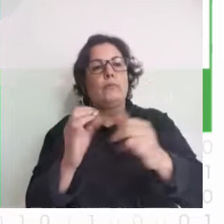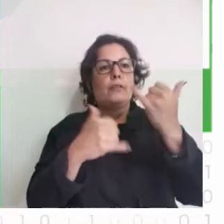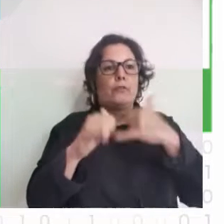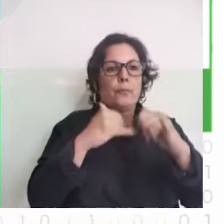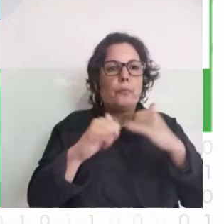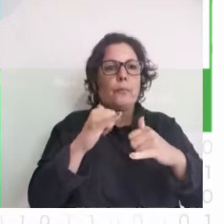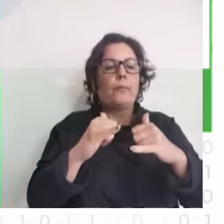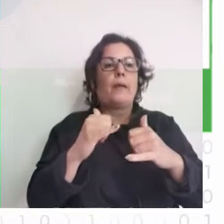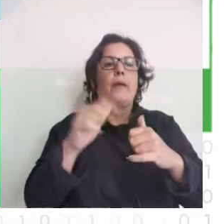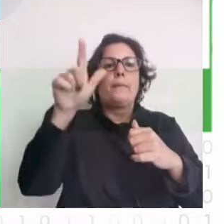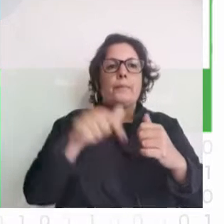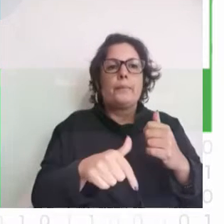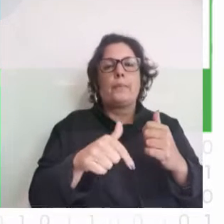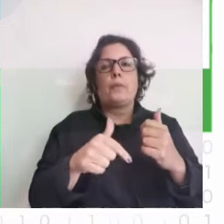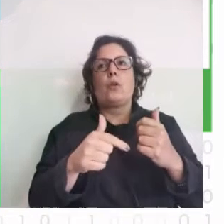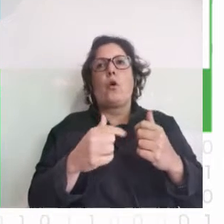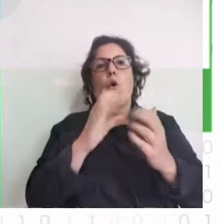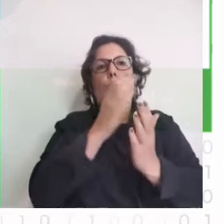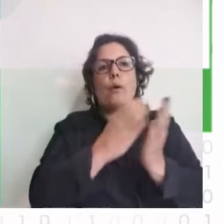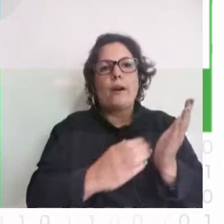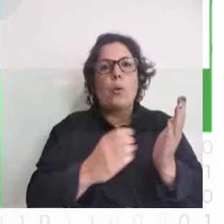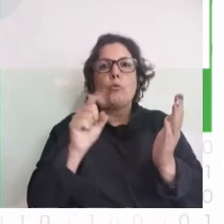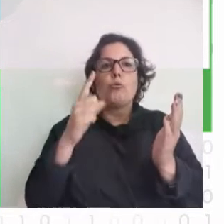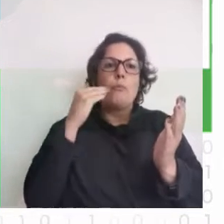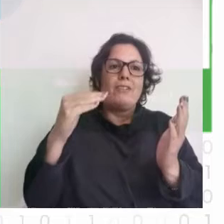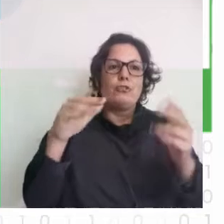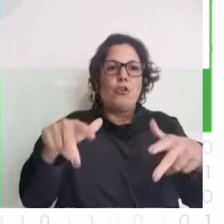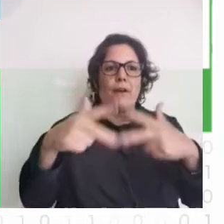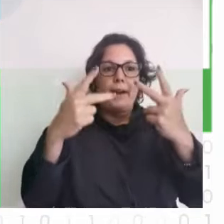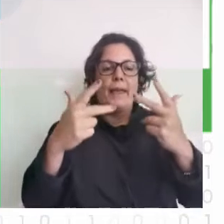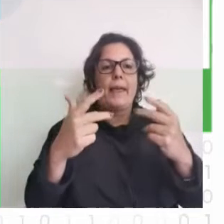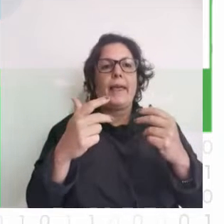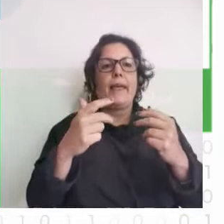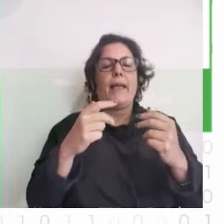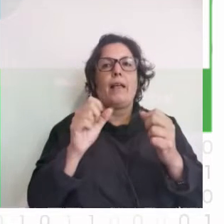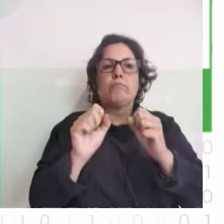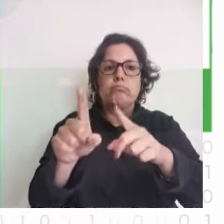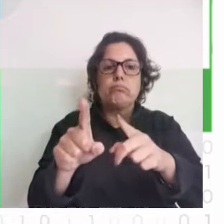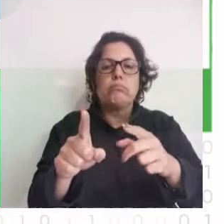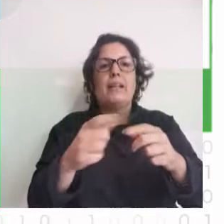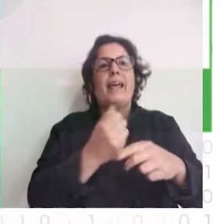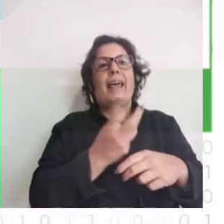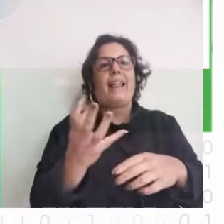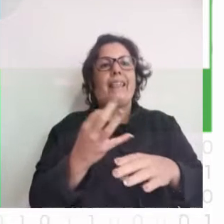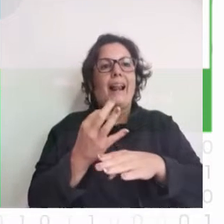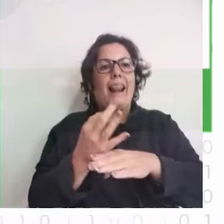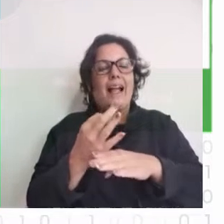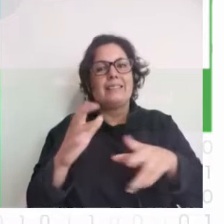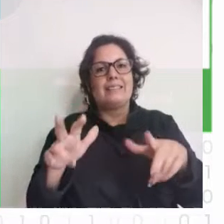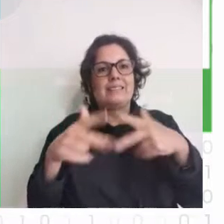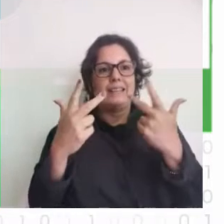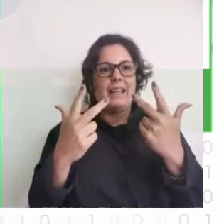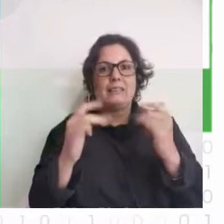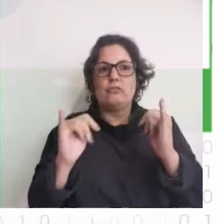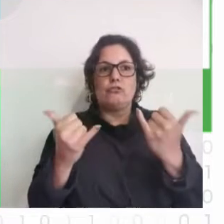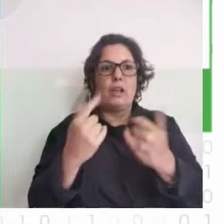información proveniente de los currículums de los profesores remotos, que nos dan el perfil profesional de ellos, la cantidad de clases de videoconferencia dictadas